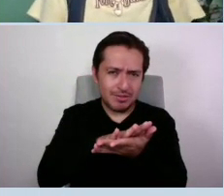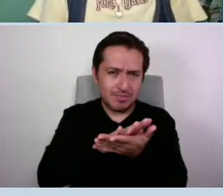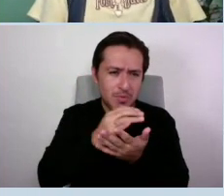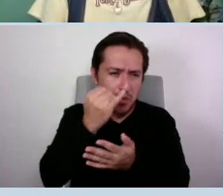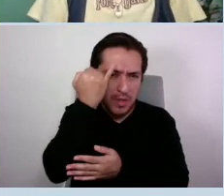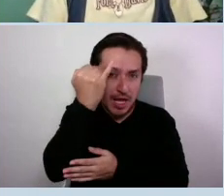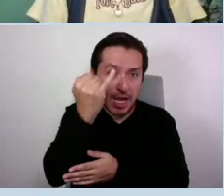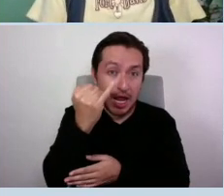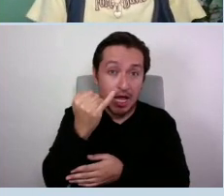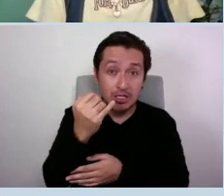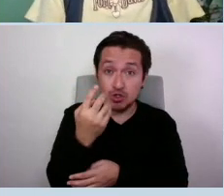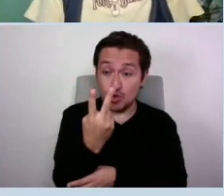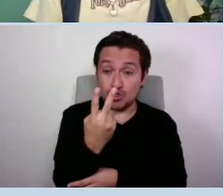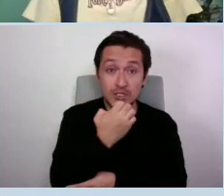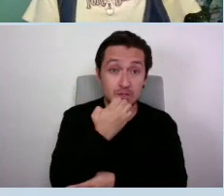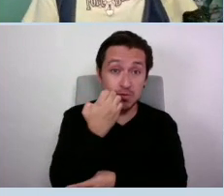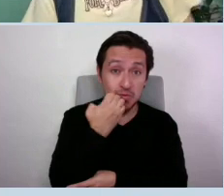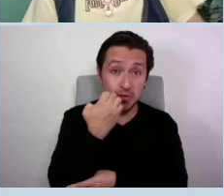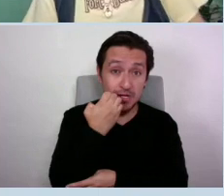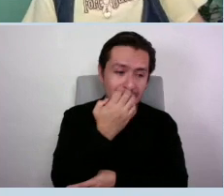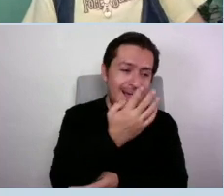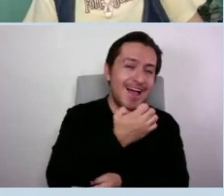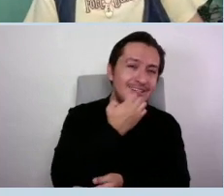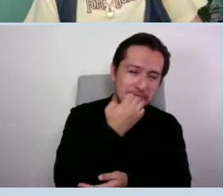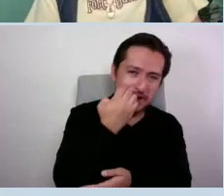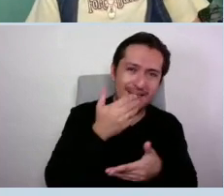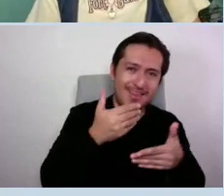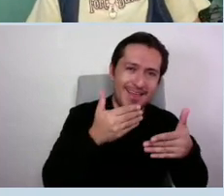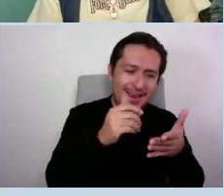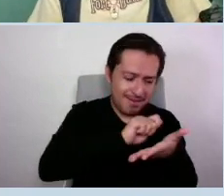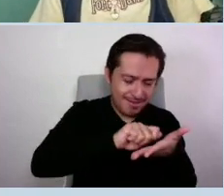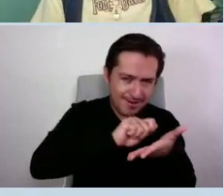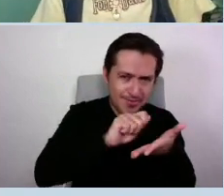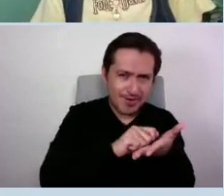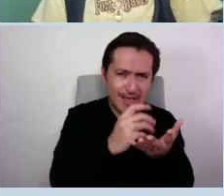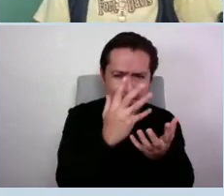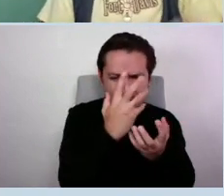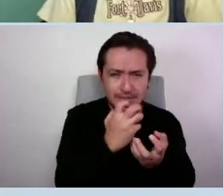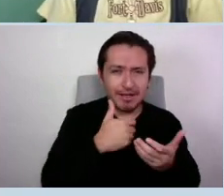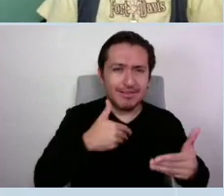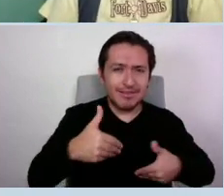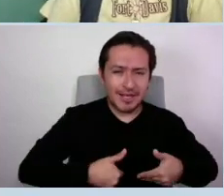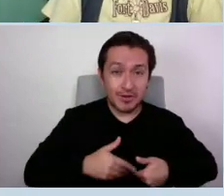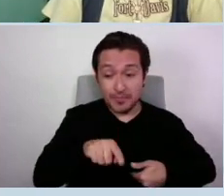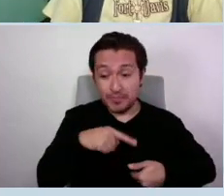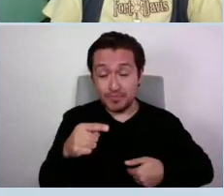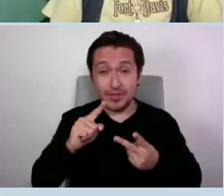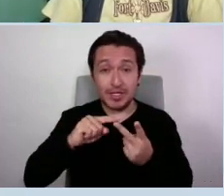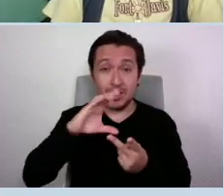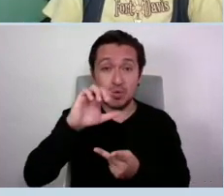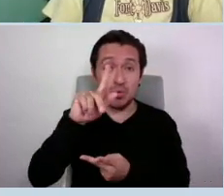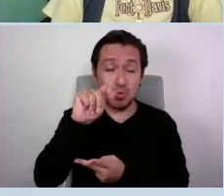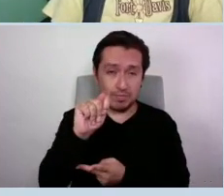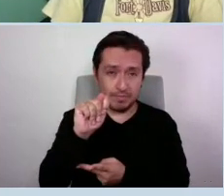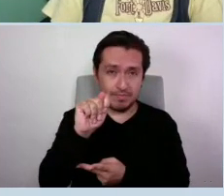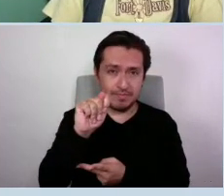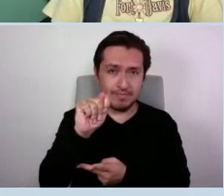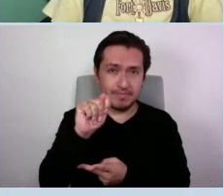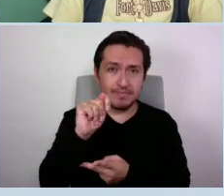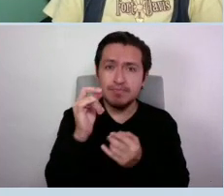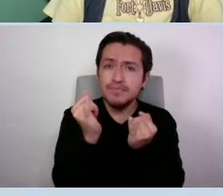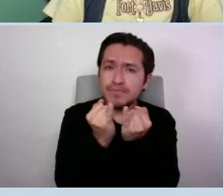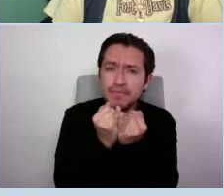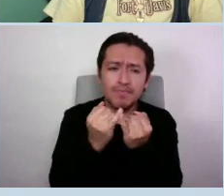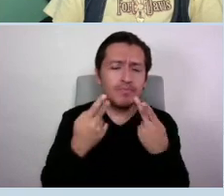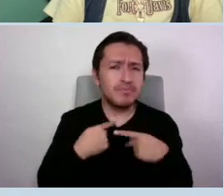teatro le UNAM el colegio literatura dramática y teatro y el Cut a egresadas egresados o estudiantes